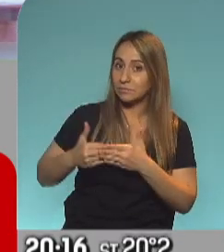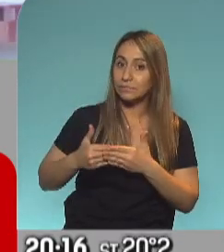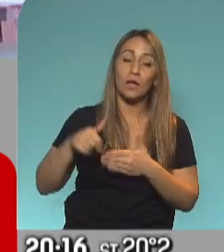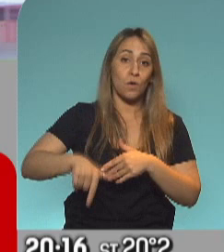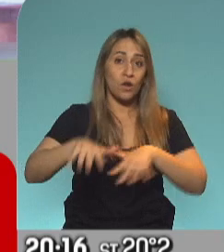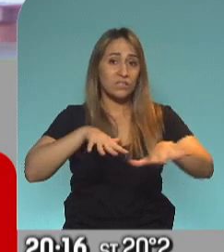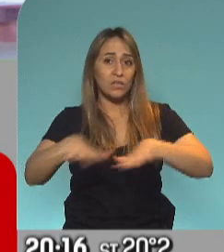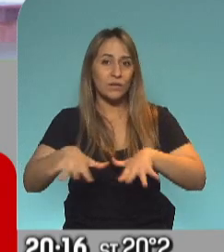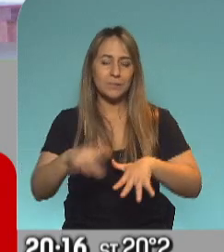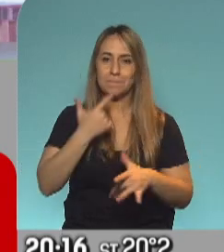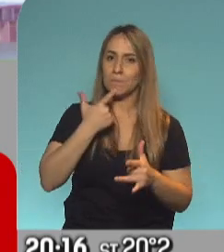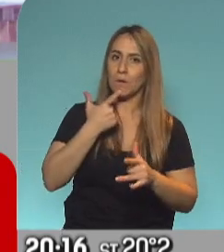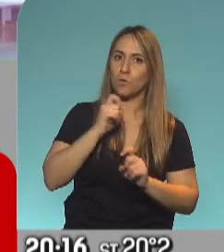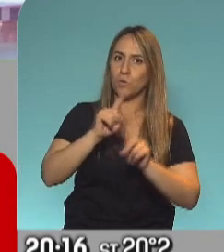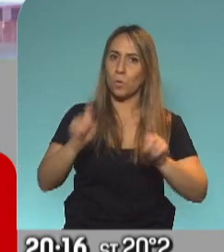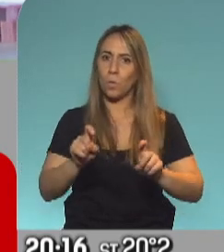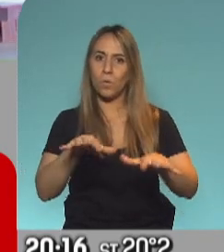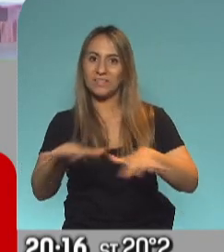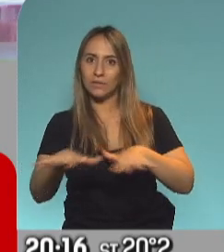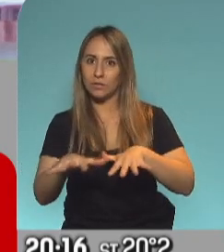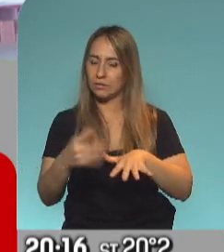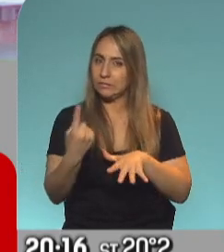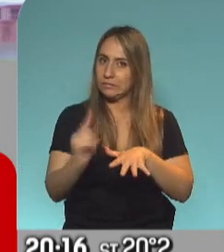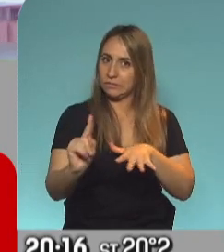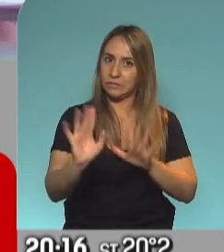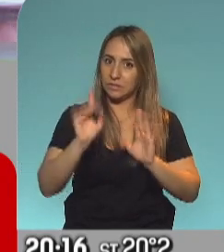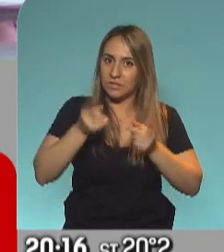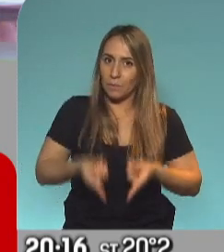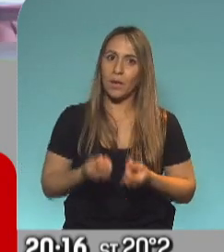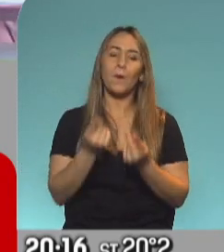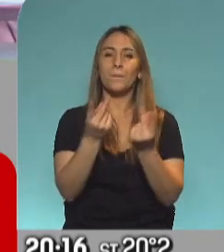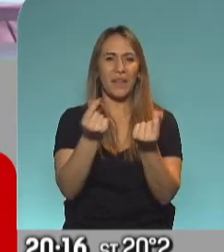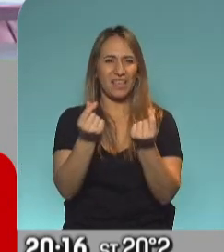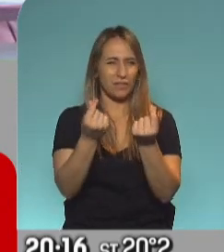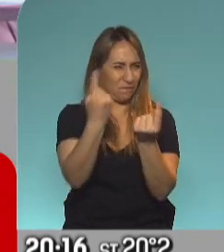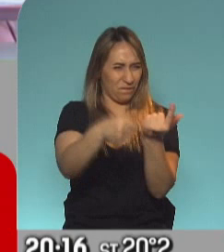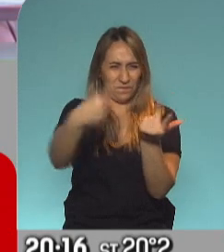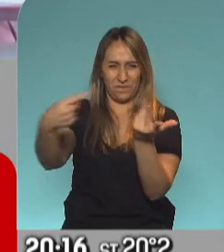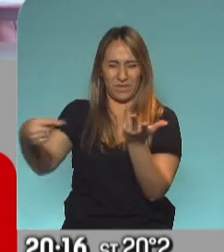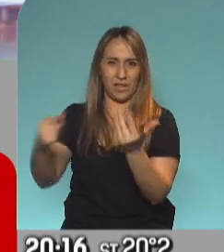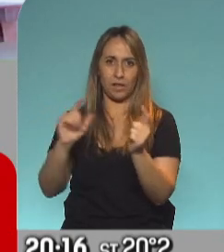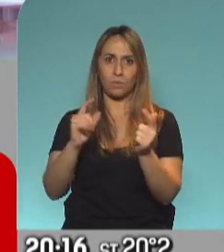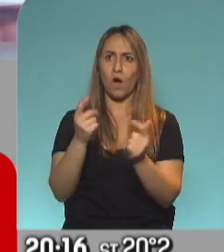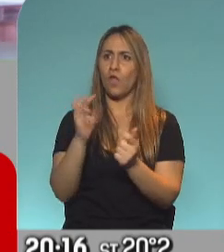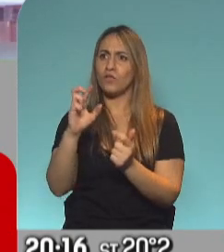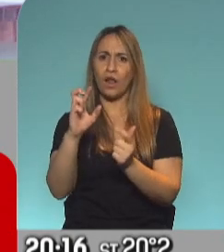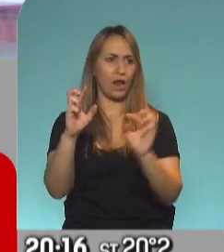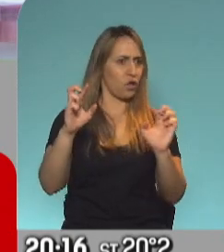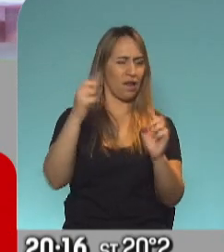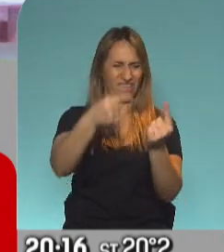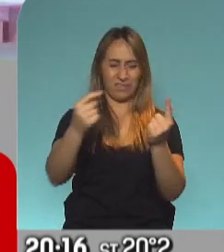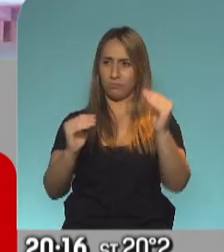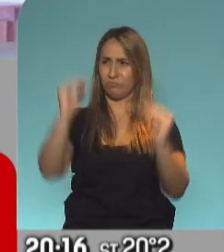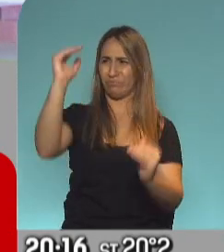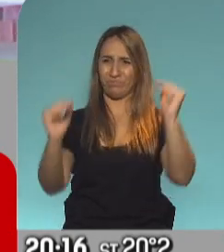estamos viviendo no por la incertidumbre y por la situación tan particular y la distorsión de precios que genera esta brecha cambiaria es que el gobierno dice no